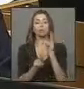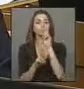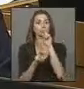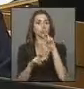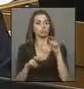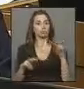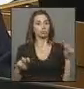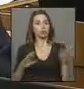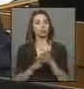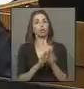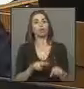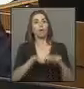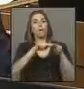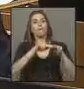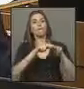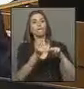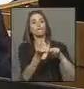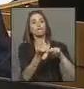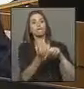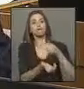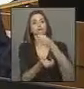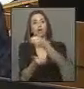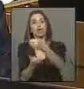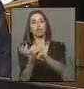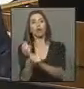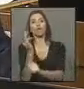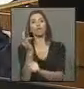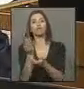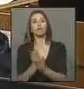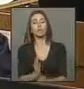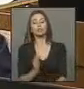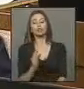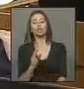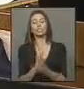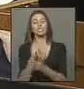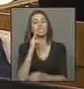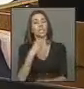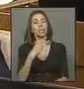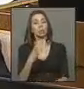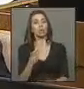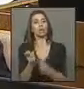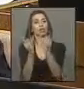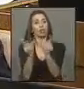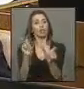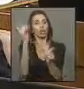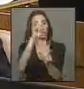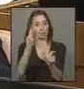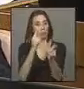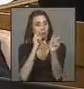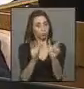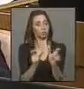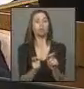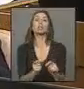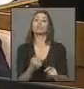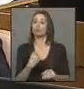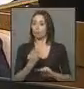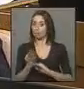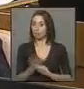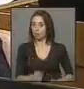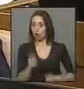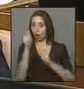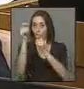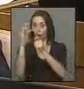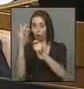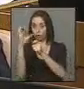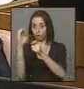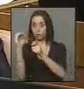investigación a todos los fondos estatales que han llegado a la Fundación Chinquibur por parte de la Contraloría General de la República. Solicito por este intermedio, por lo tanto, una